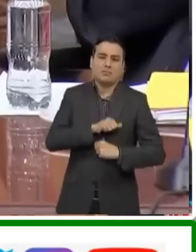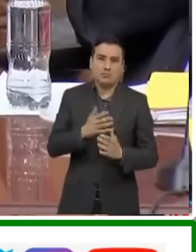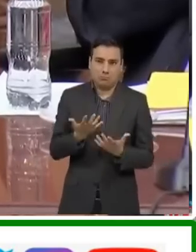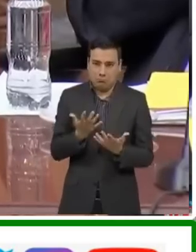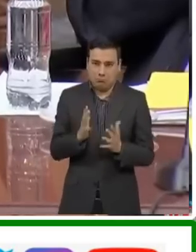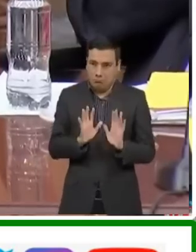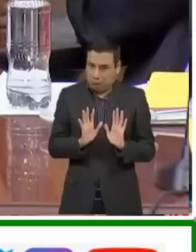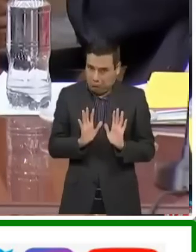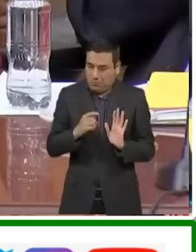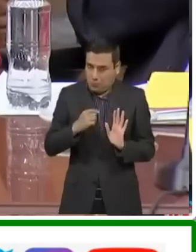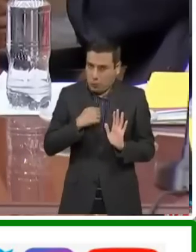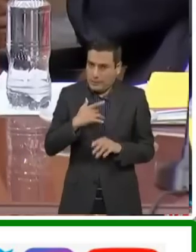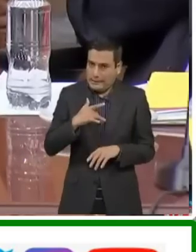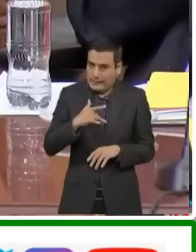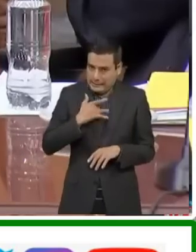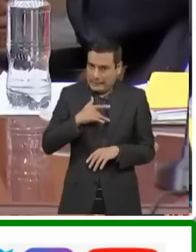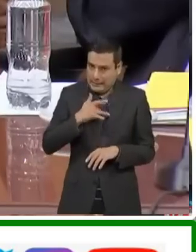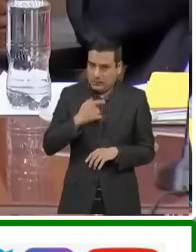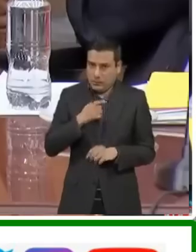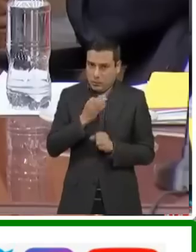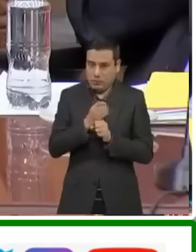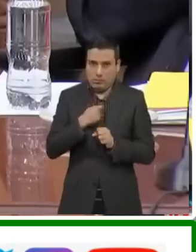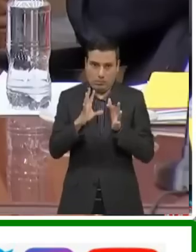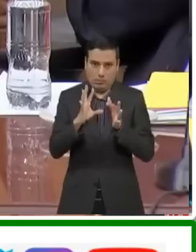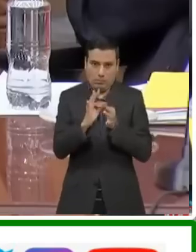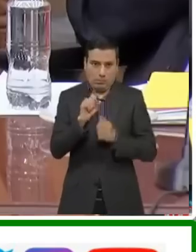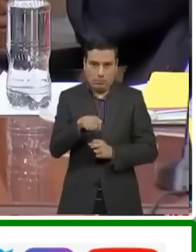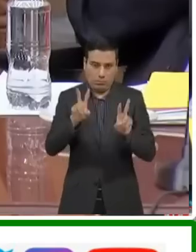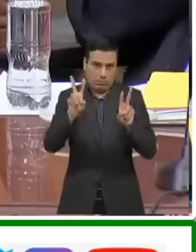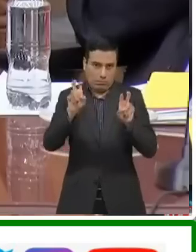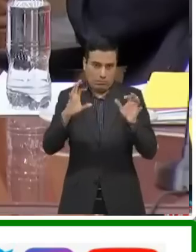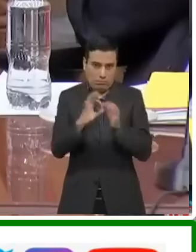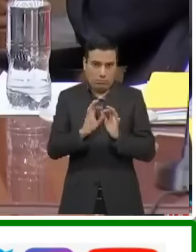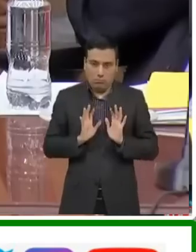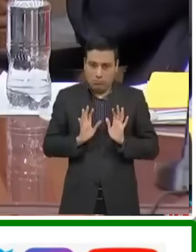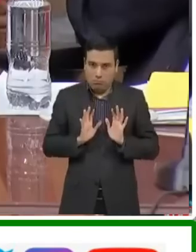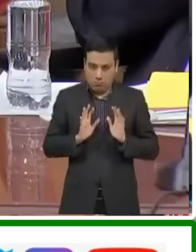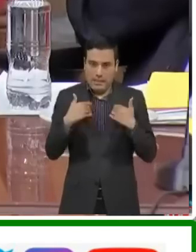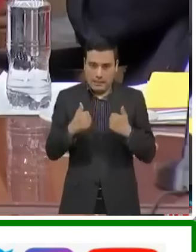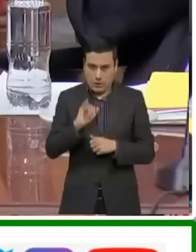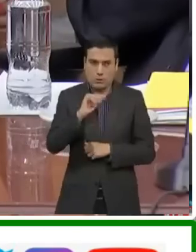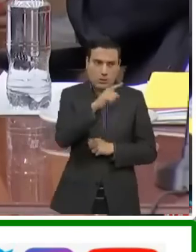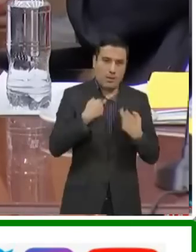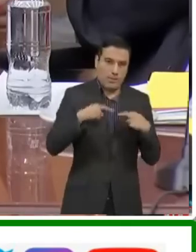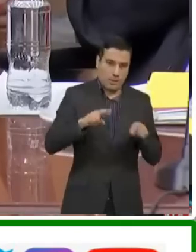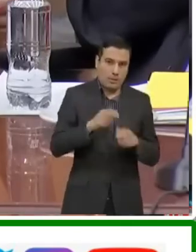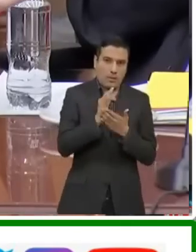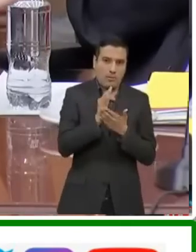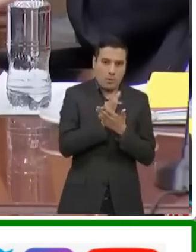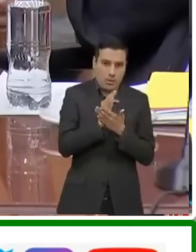interpretación de todos ustedes, que lo que yo estoy expresando se apega claramente al tema. Yo entiendo que el representante de